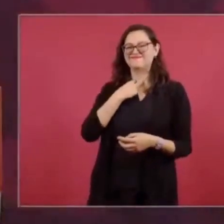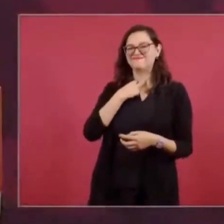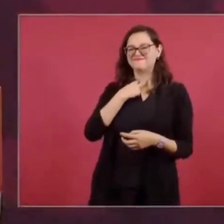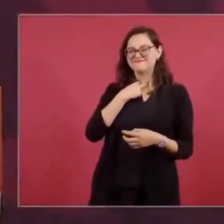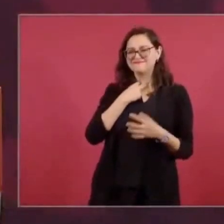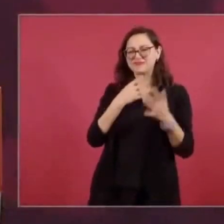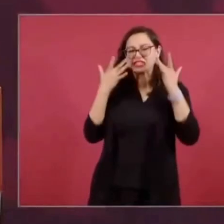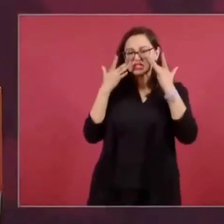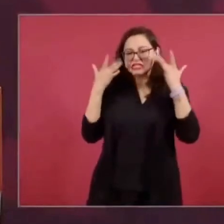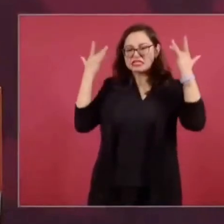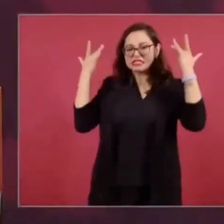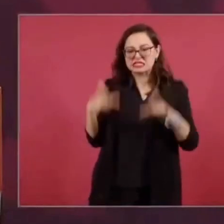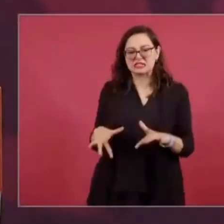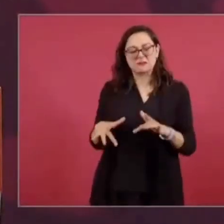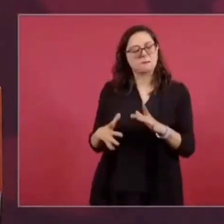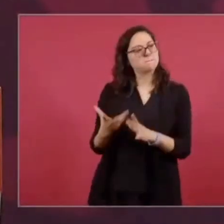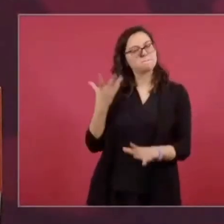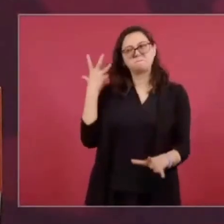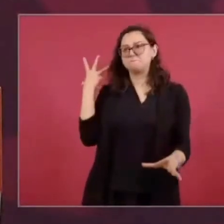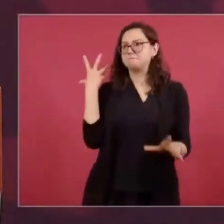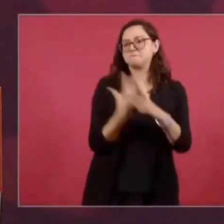país